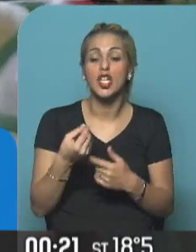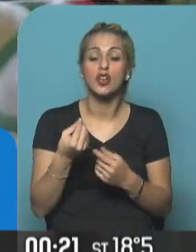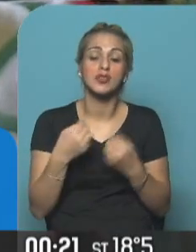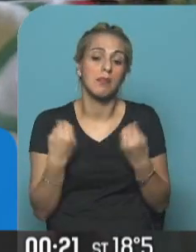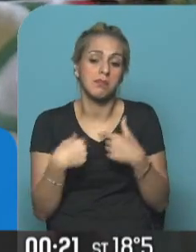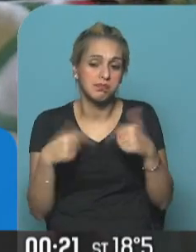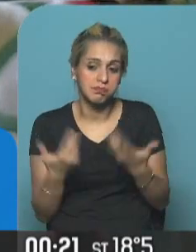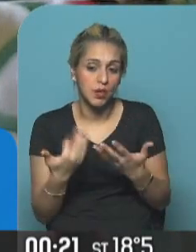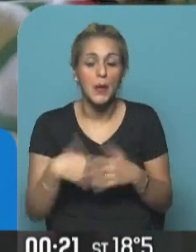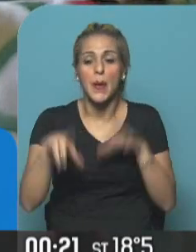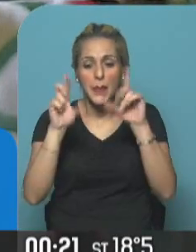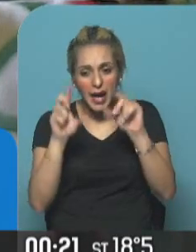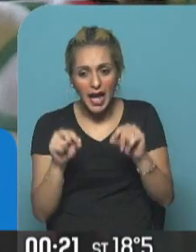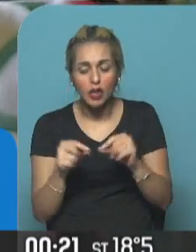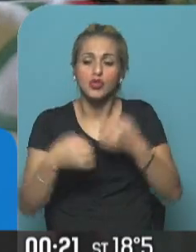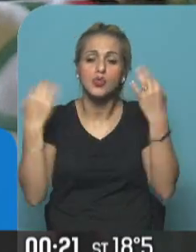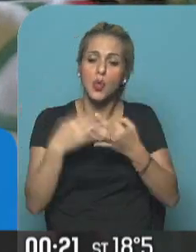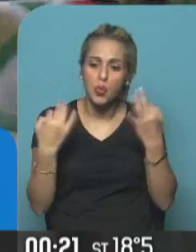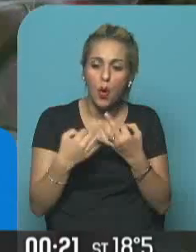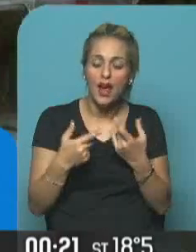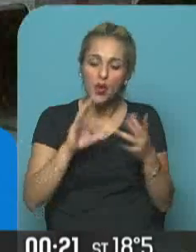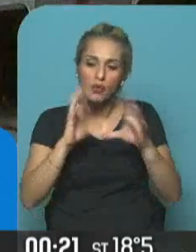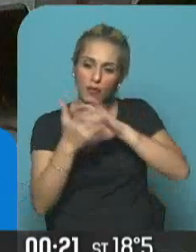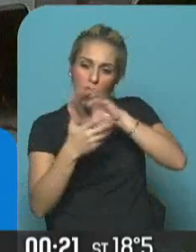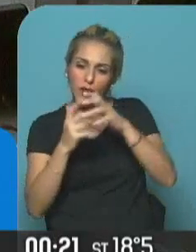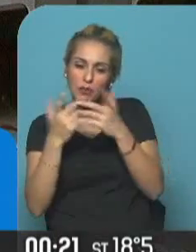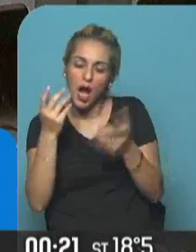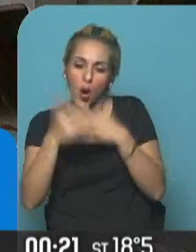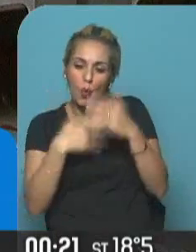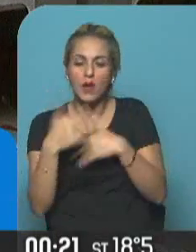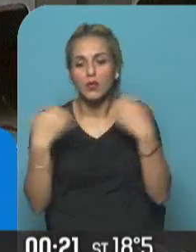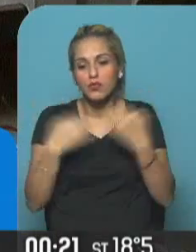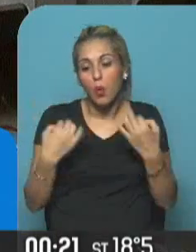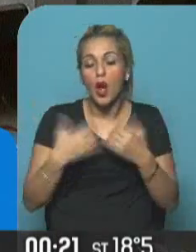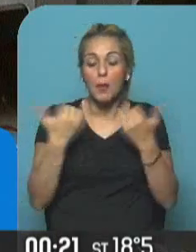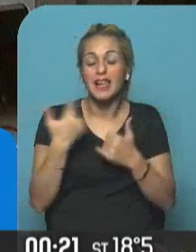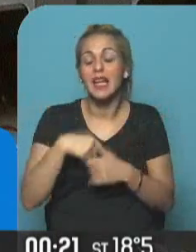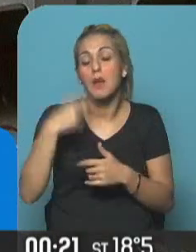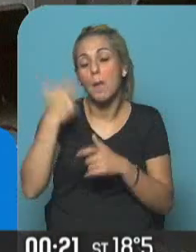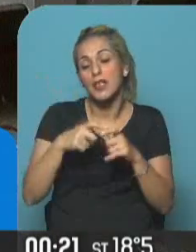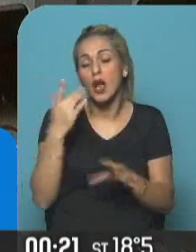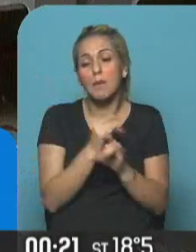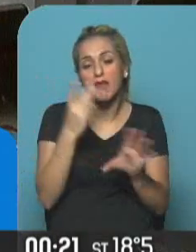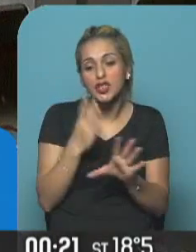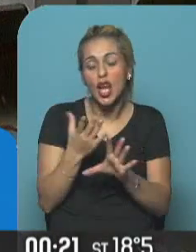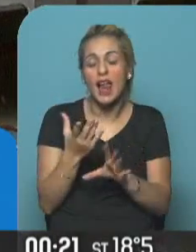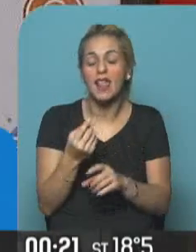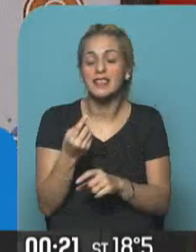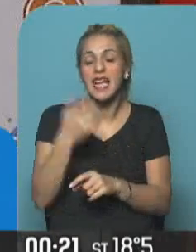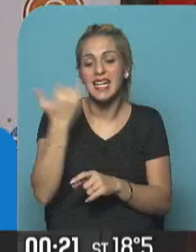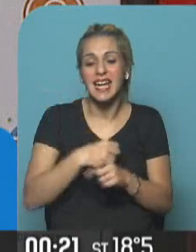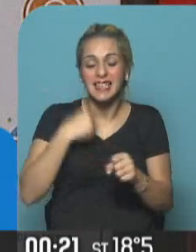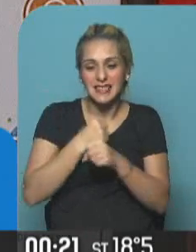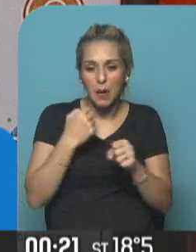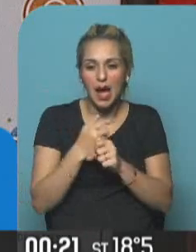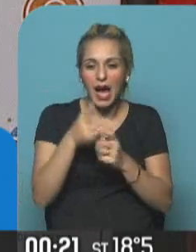calidad. Económicos y de buena calidad y buen diseño es porque tenemos diseñadores e ingenieros industriales en nuestras plantas que hacen que nuestros